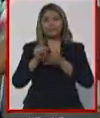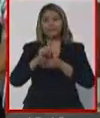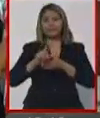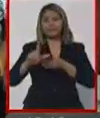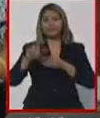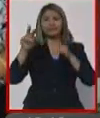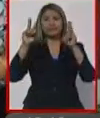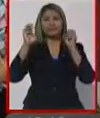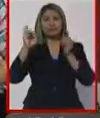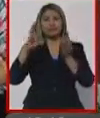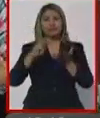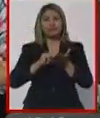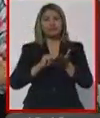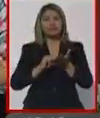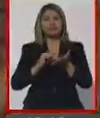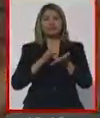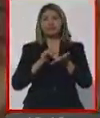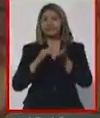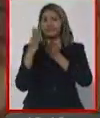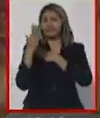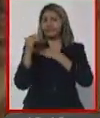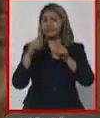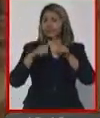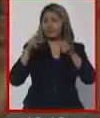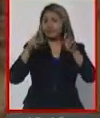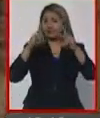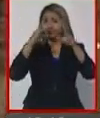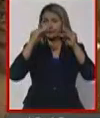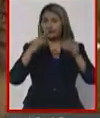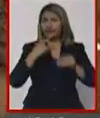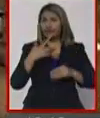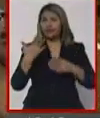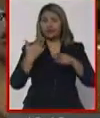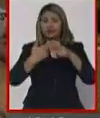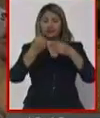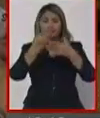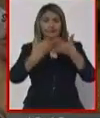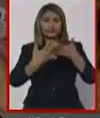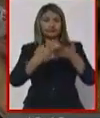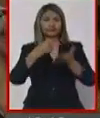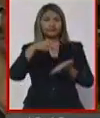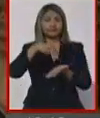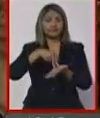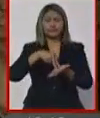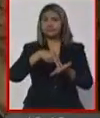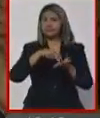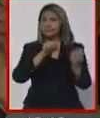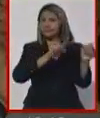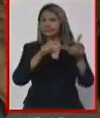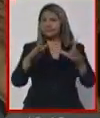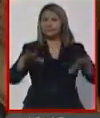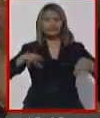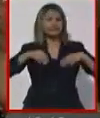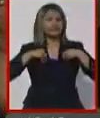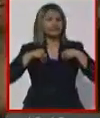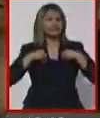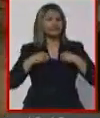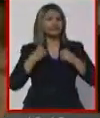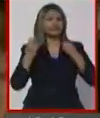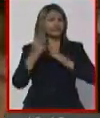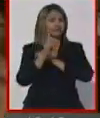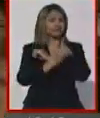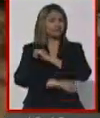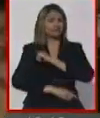maestros y el tema de los ítems que faltan en Santa Cruz. Y los colegas que han sido mencionados acá ya están firmes y están listos para asumir la medida más drástica